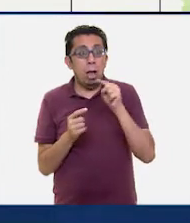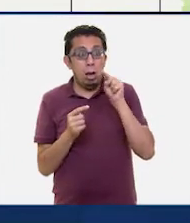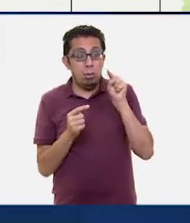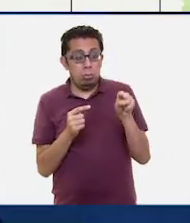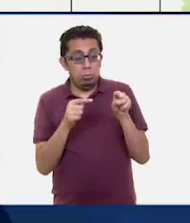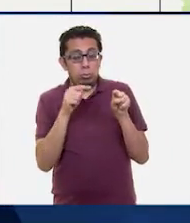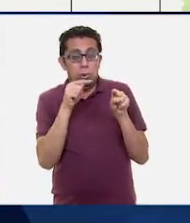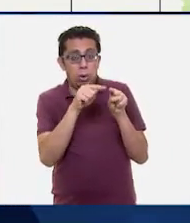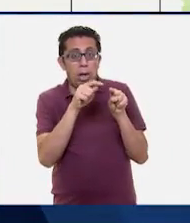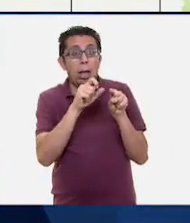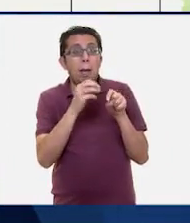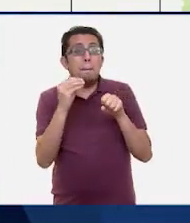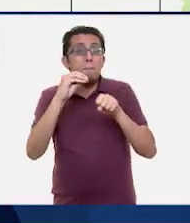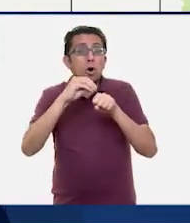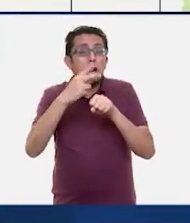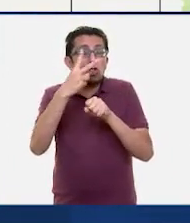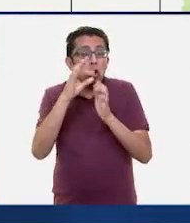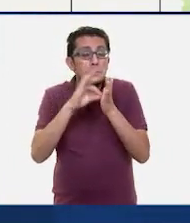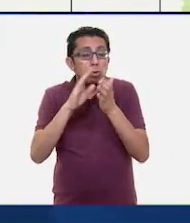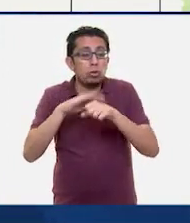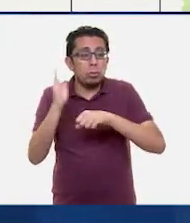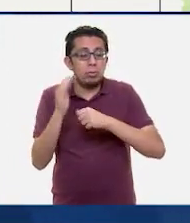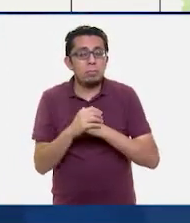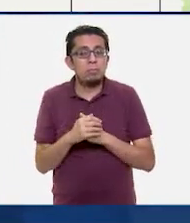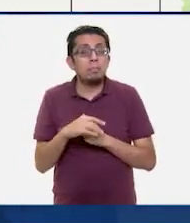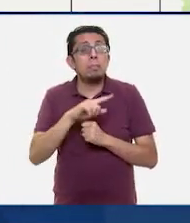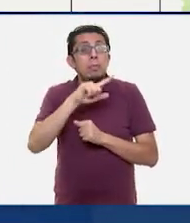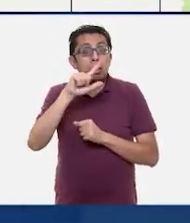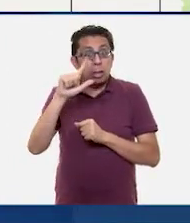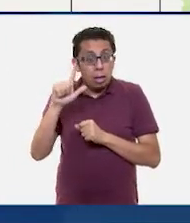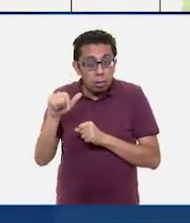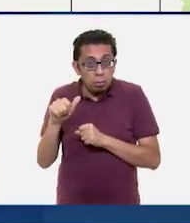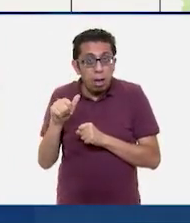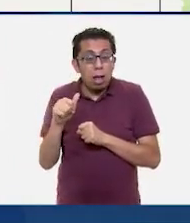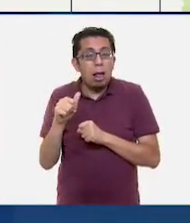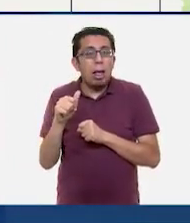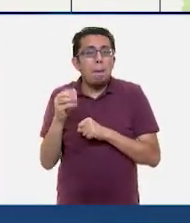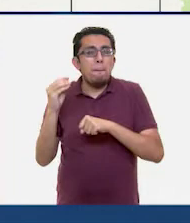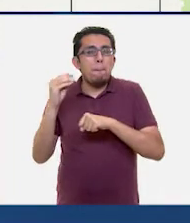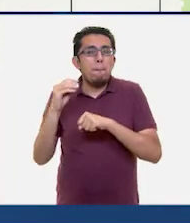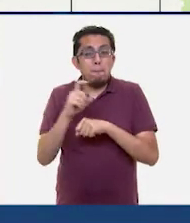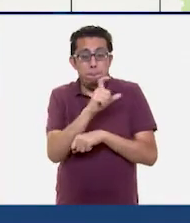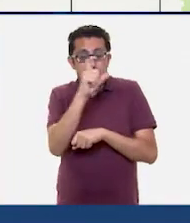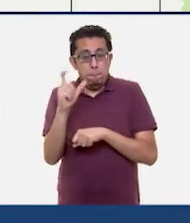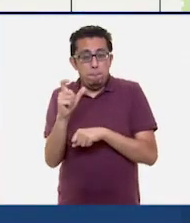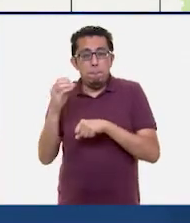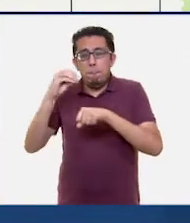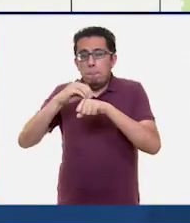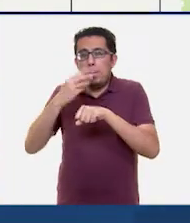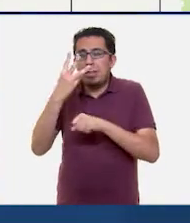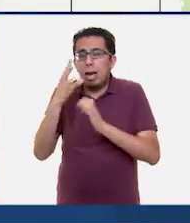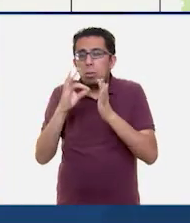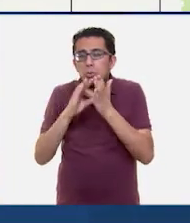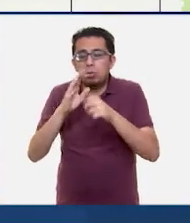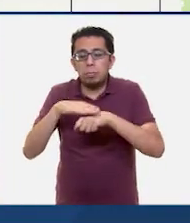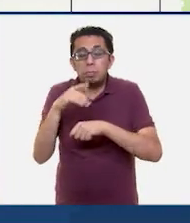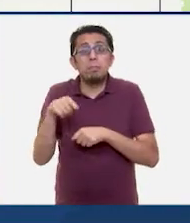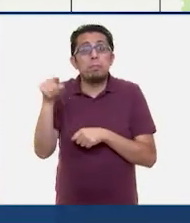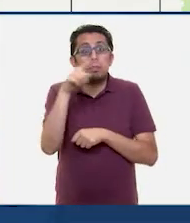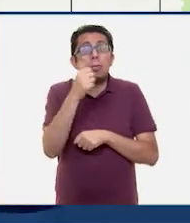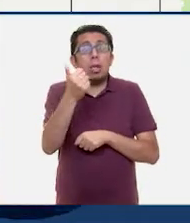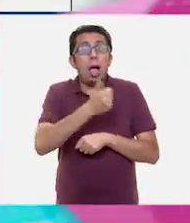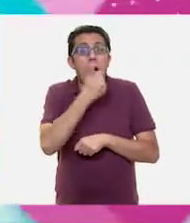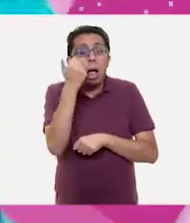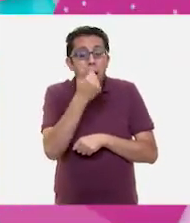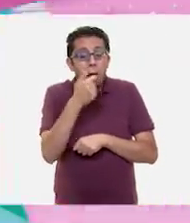más. Para la siguiente figura se aumentan 3 puntos. Alumnas y alumnos, en su libro realicen lo